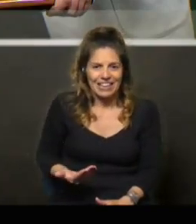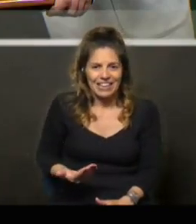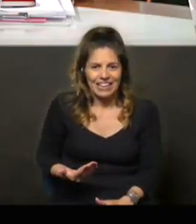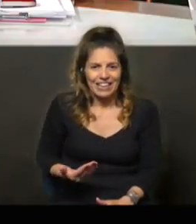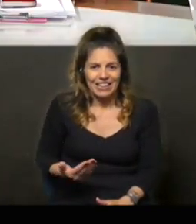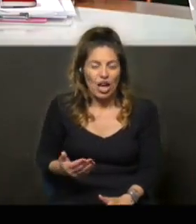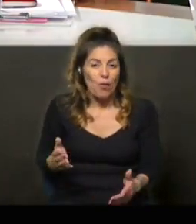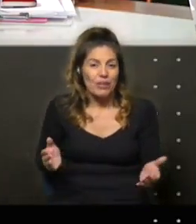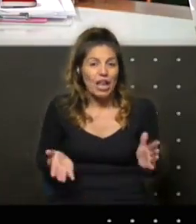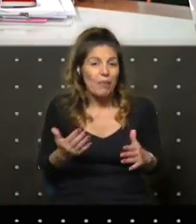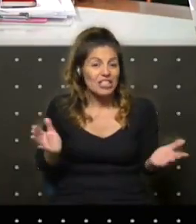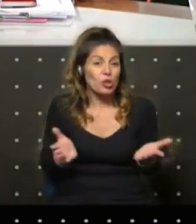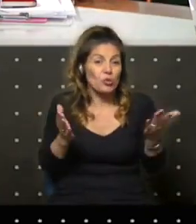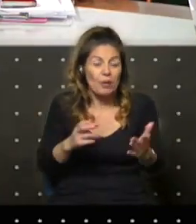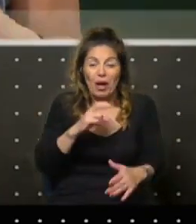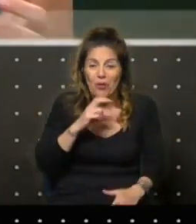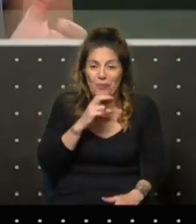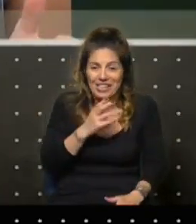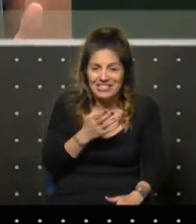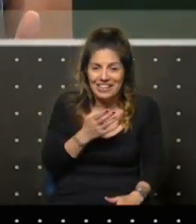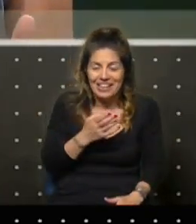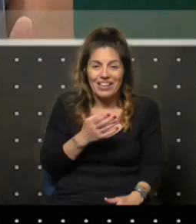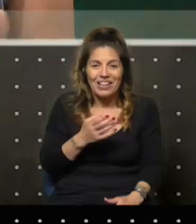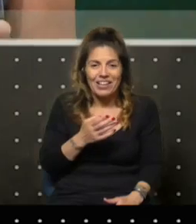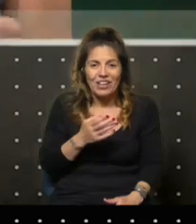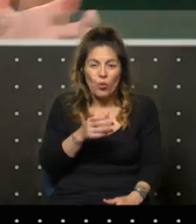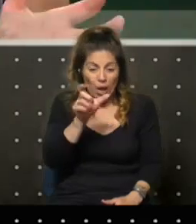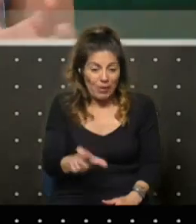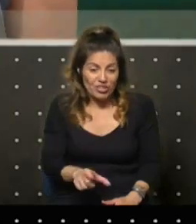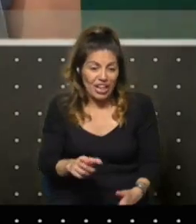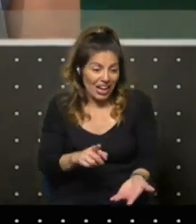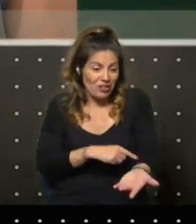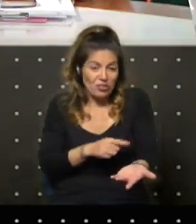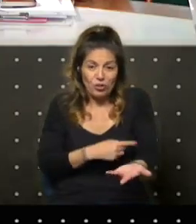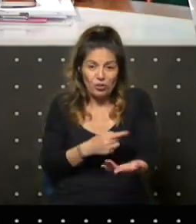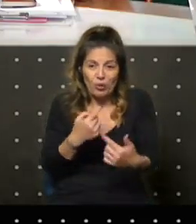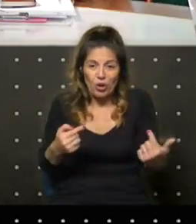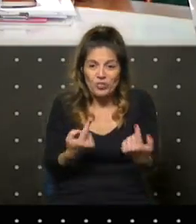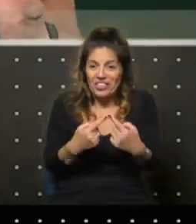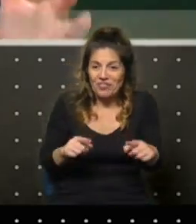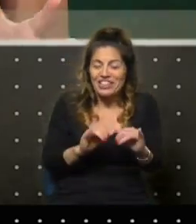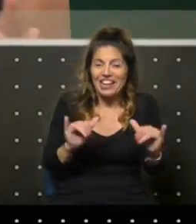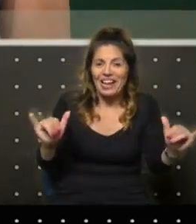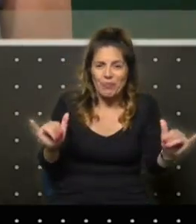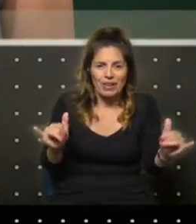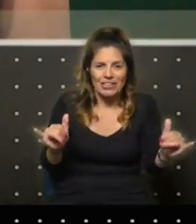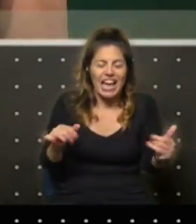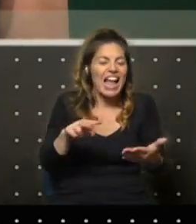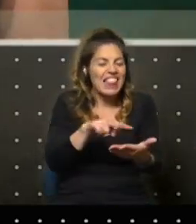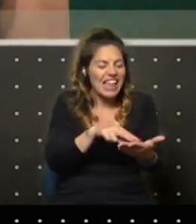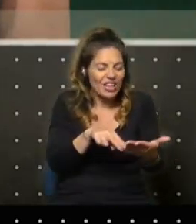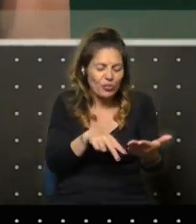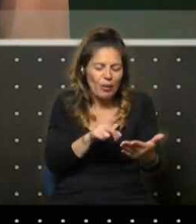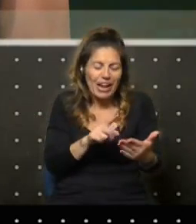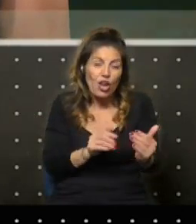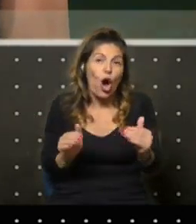entusiasmado masa que nos acostumbró a otras cosas en la campaña Yo creo que la lectura era para justamente no irse no